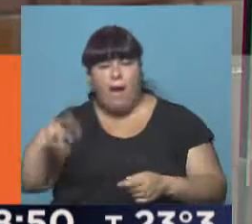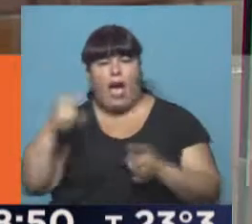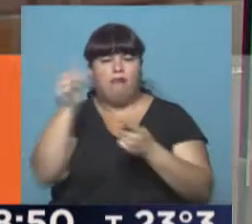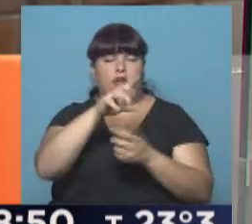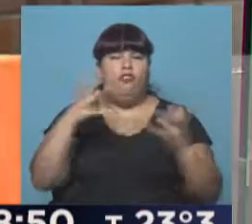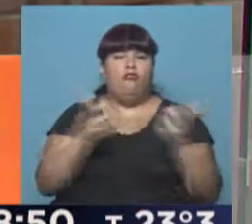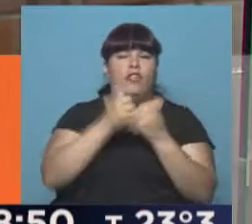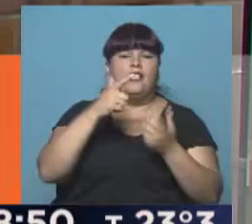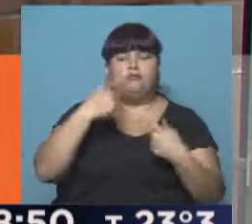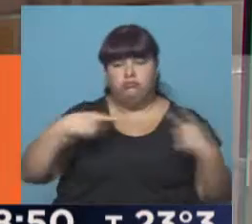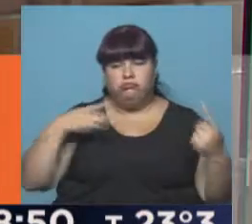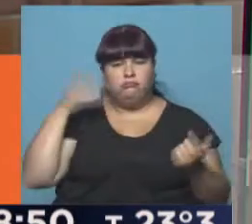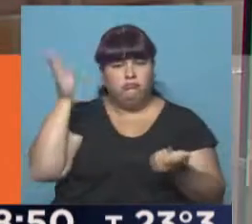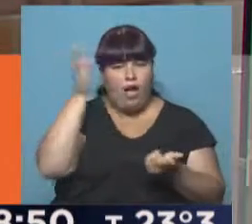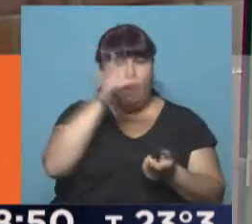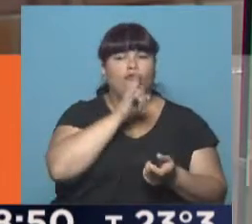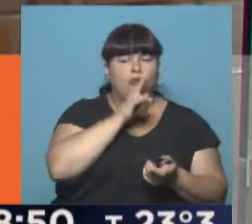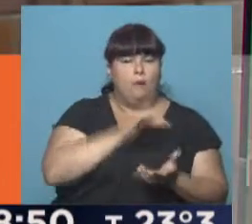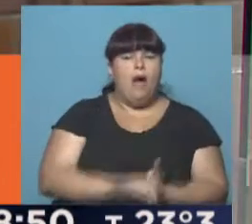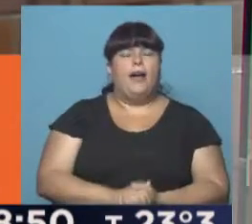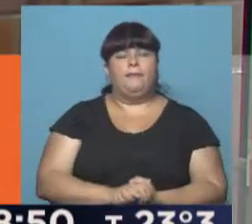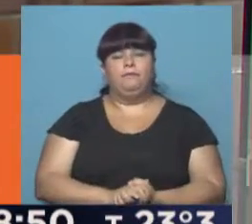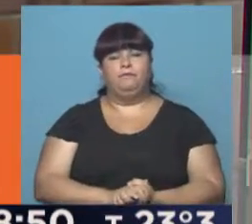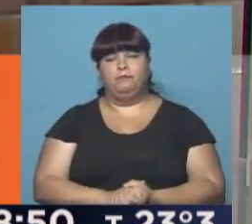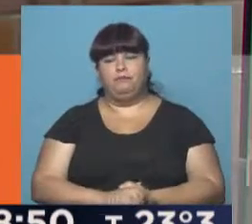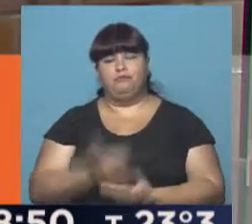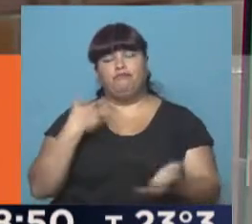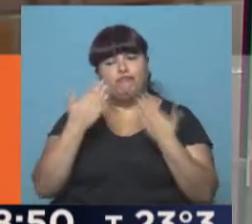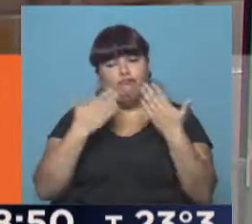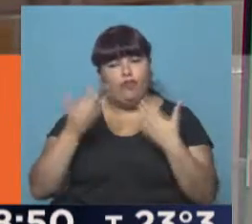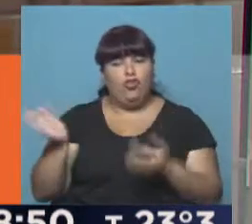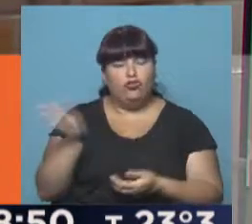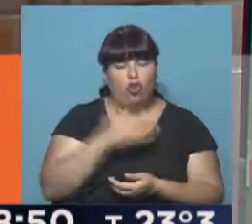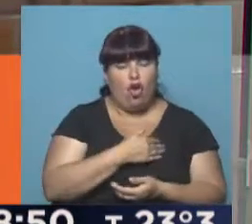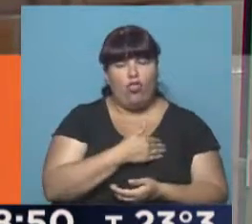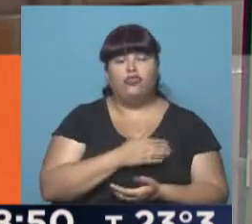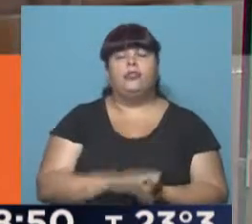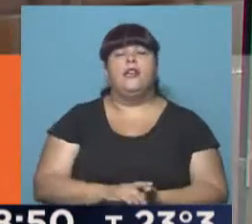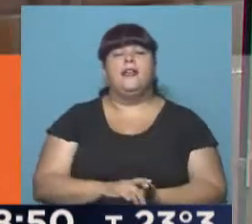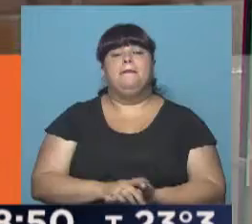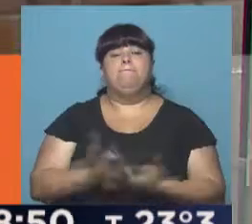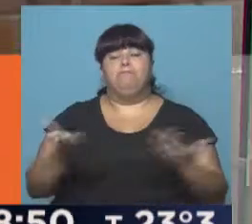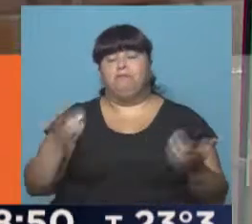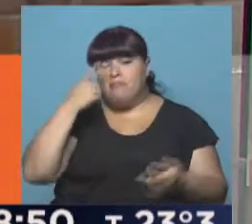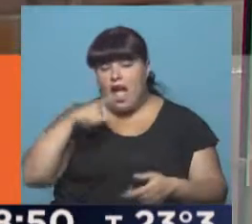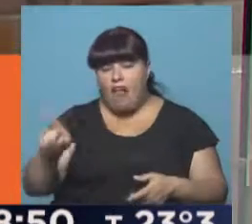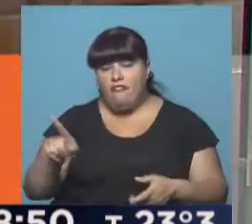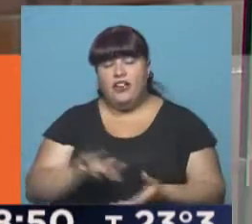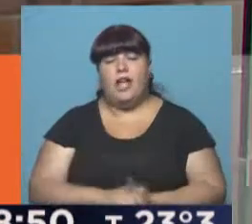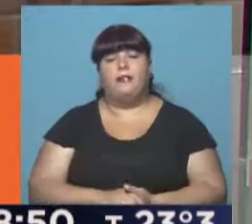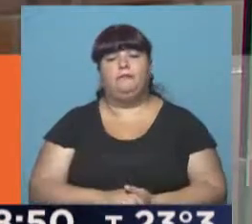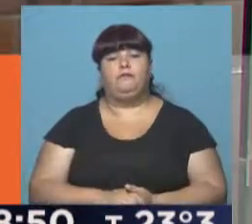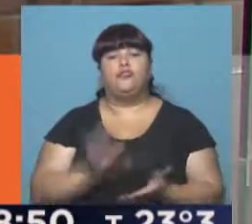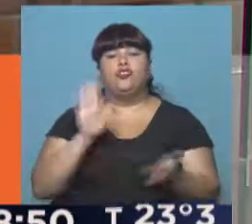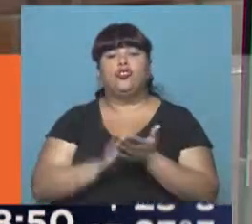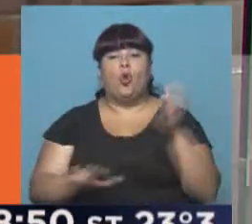la fundación ligio en tucumán en charlamos con todo y con todos y la conclusión es que en